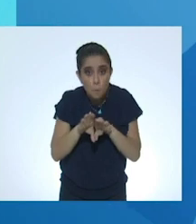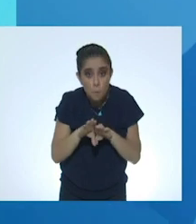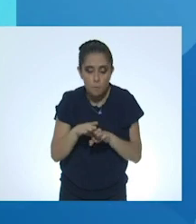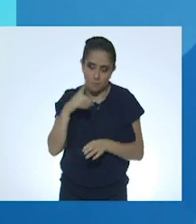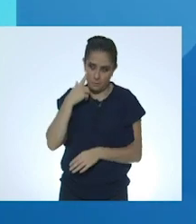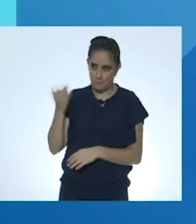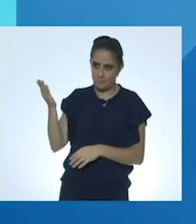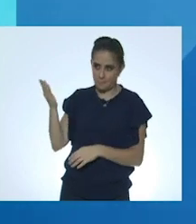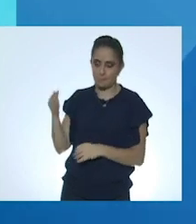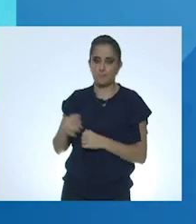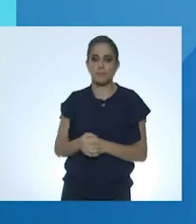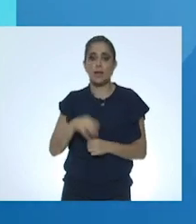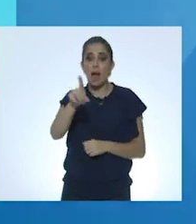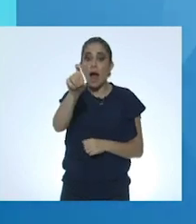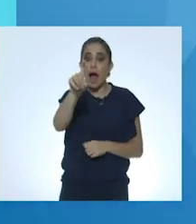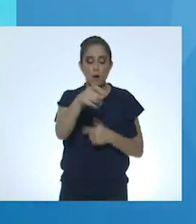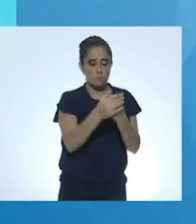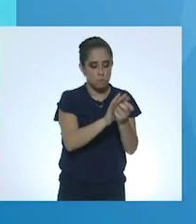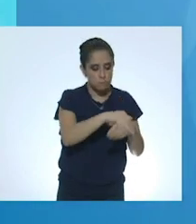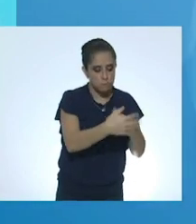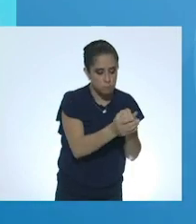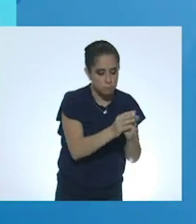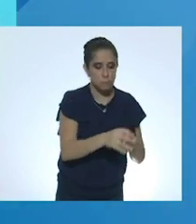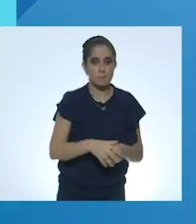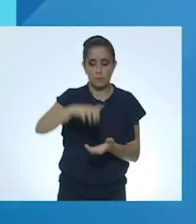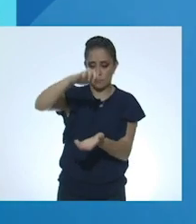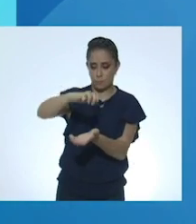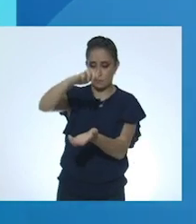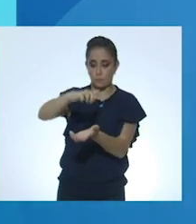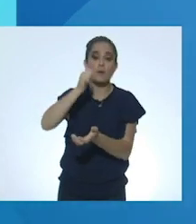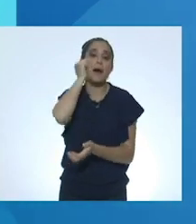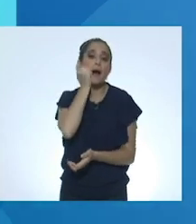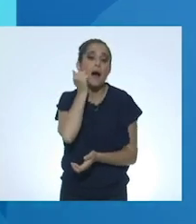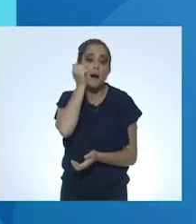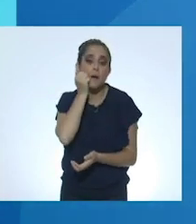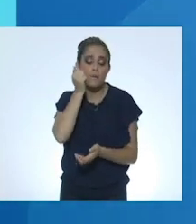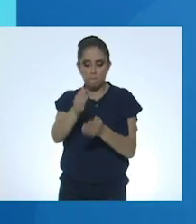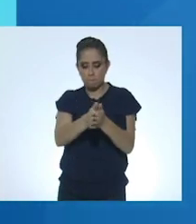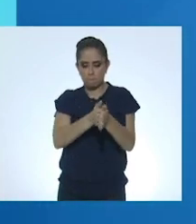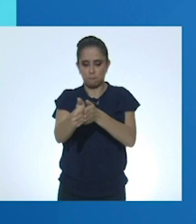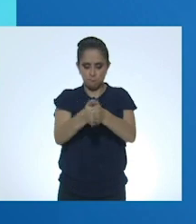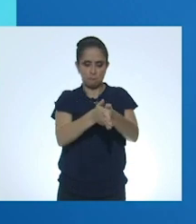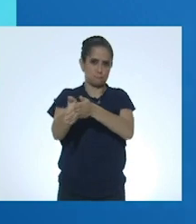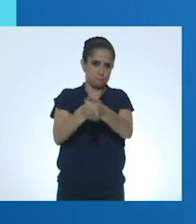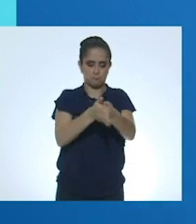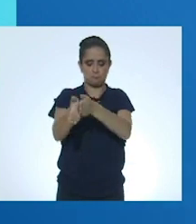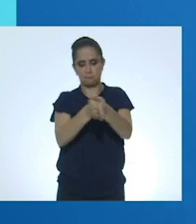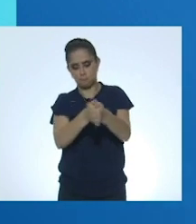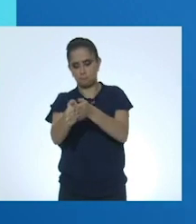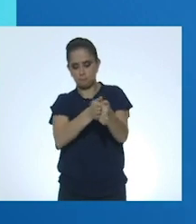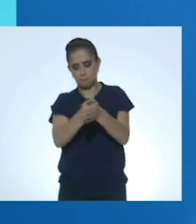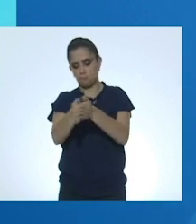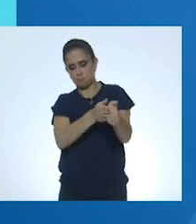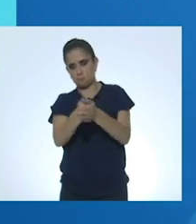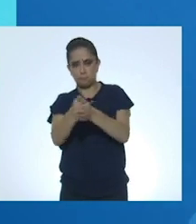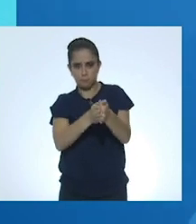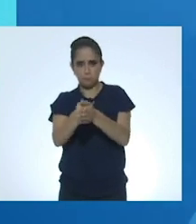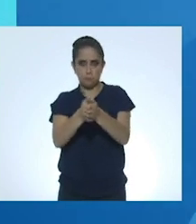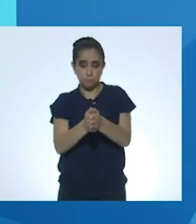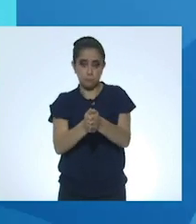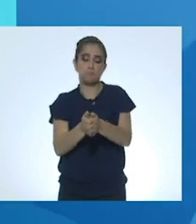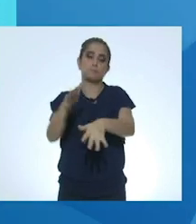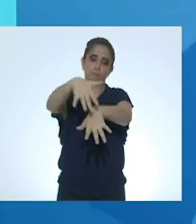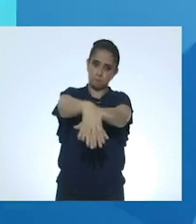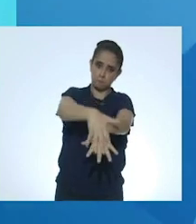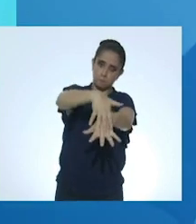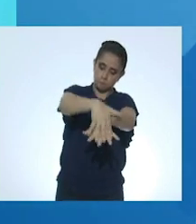tus manos. Usa suficiente jabón. Frota tus palmas una con la otra. Ahora, frota